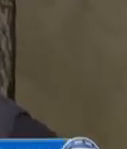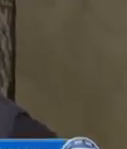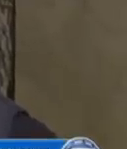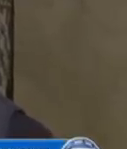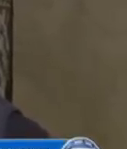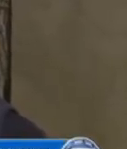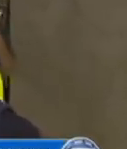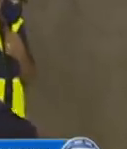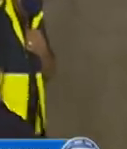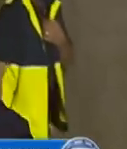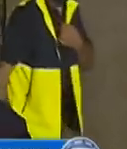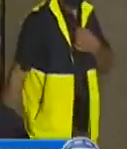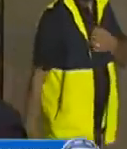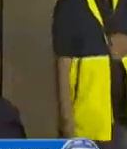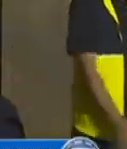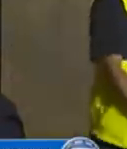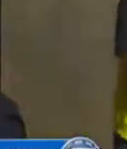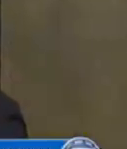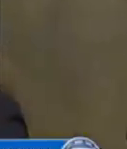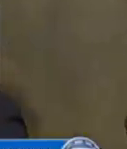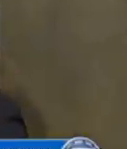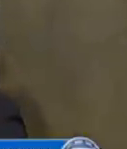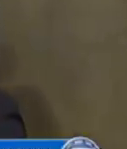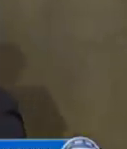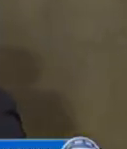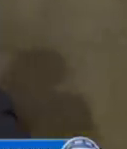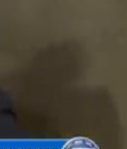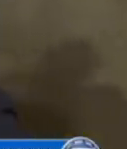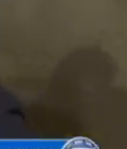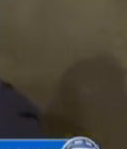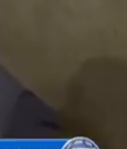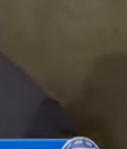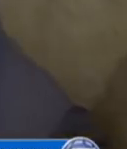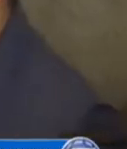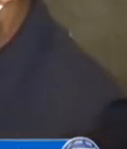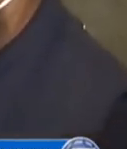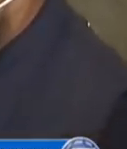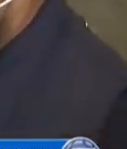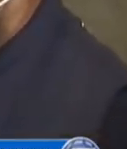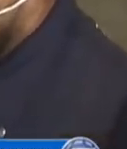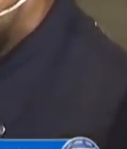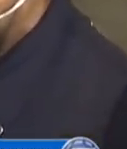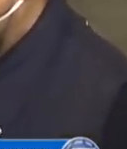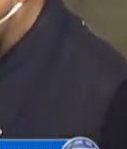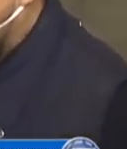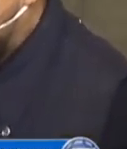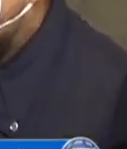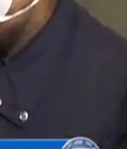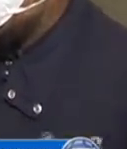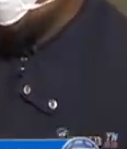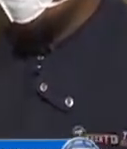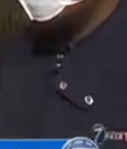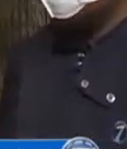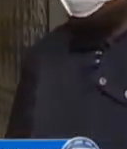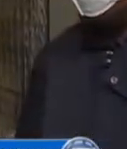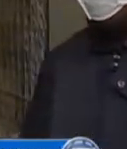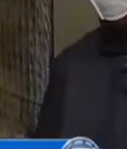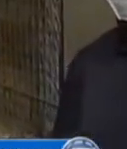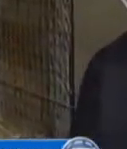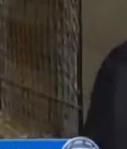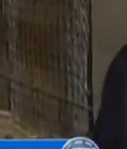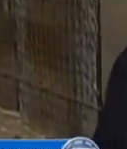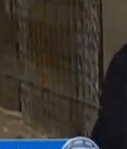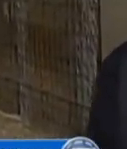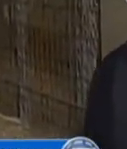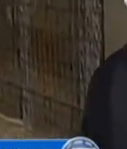se encuentra ubicado en la calzada Atanasio Tzul. En este caso, alcalde, la información que usted tiene. Muy buenas noches,